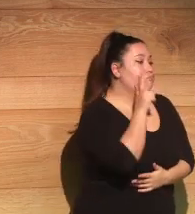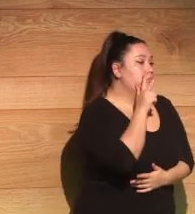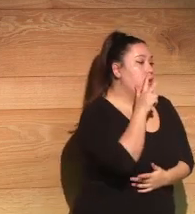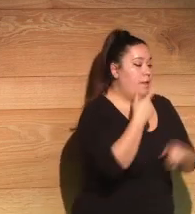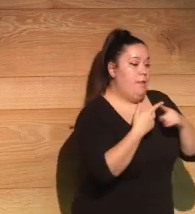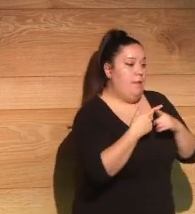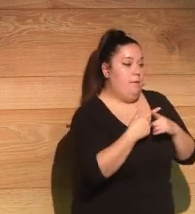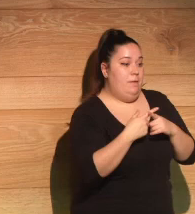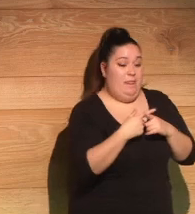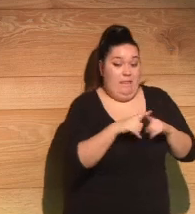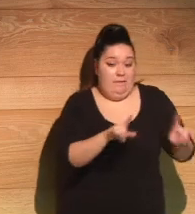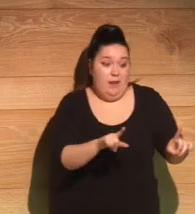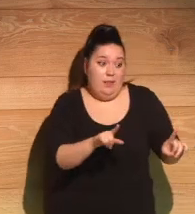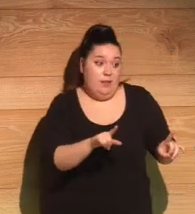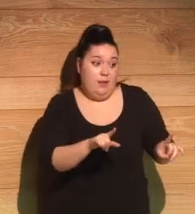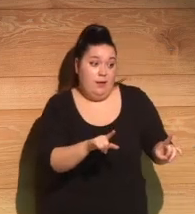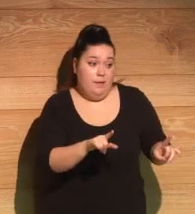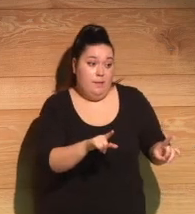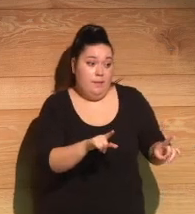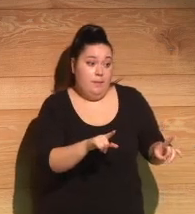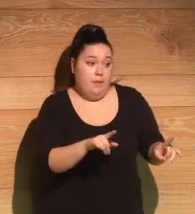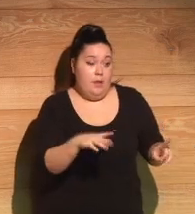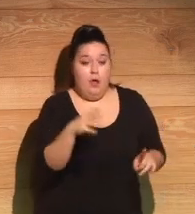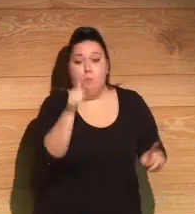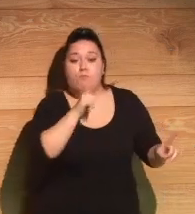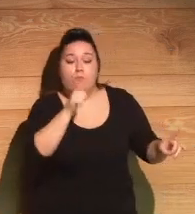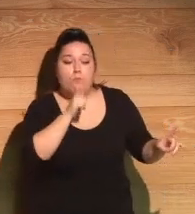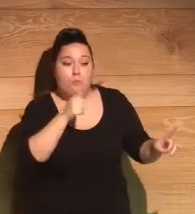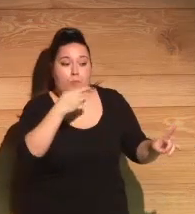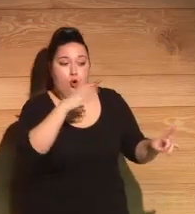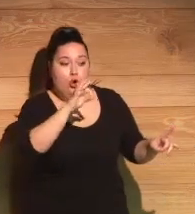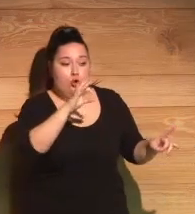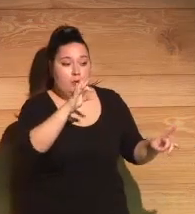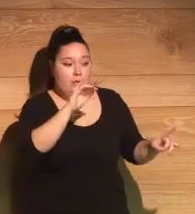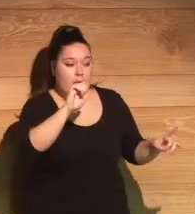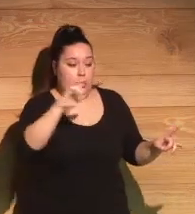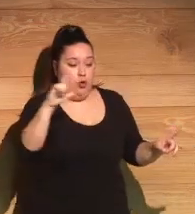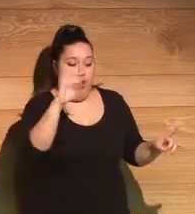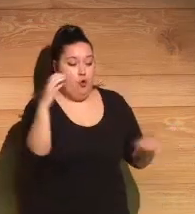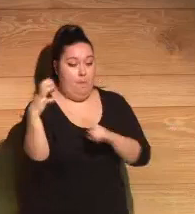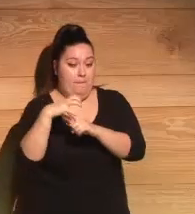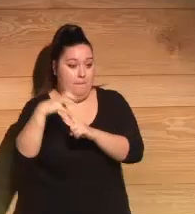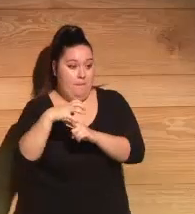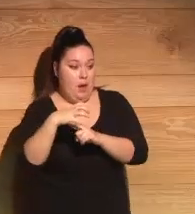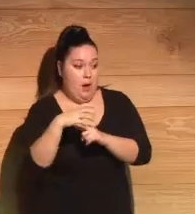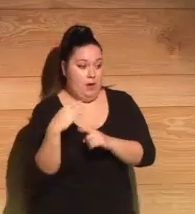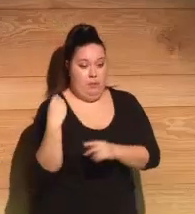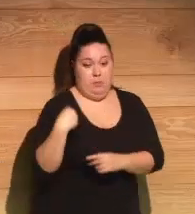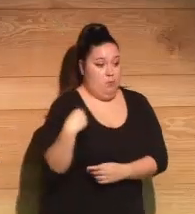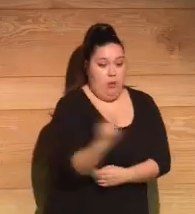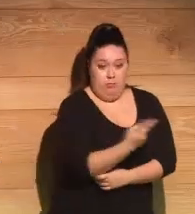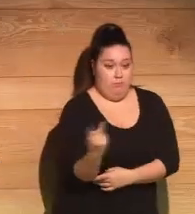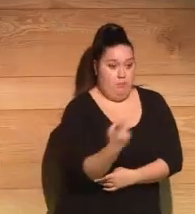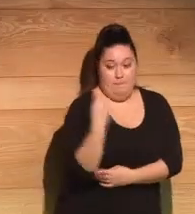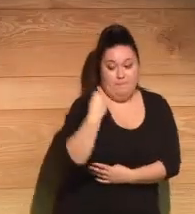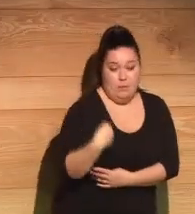que hay en los supuestos botellones o cuando vas al parque y ves un grupo, ¿no? Incluso cuando voy al